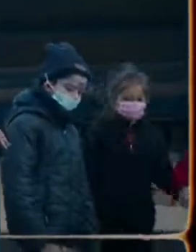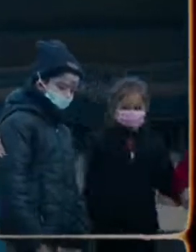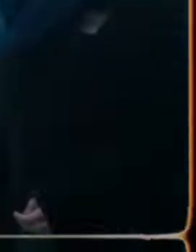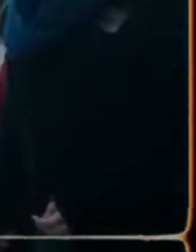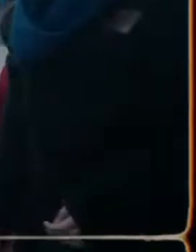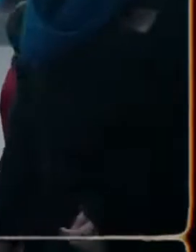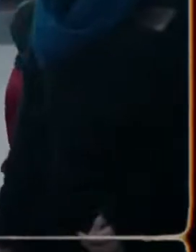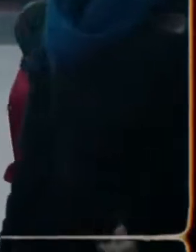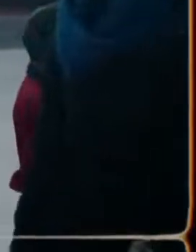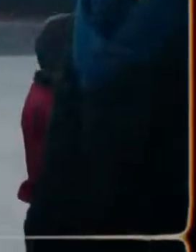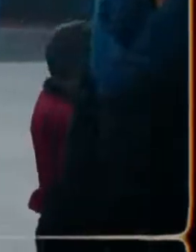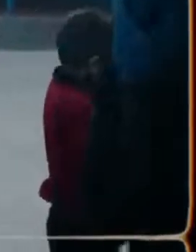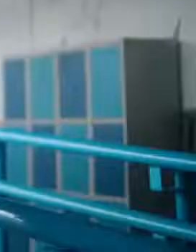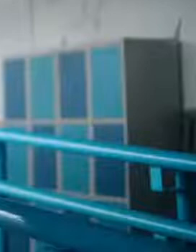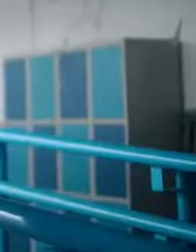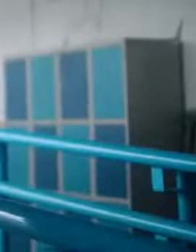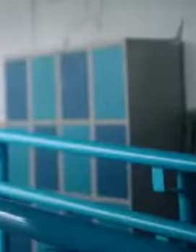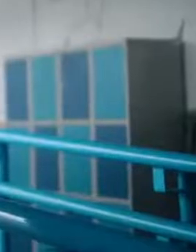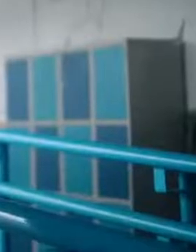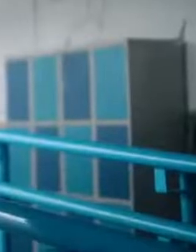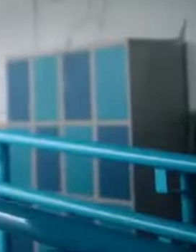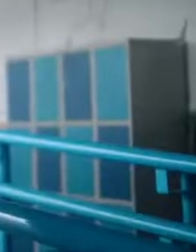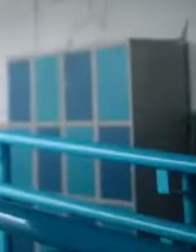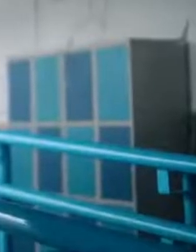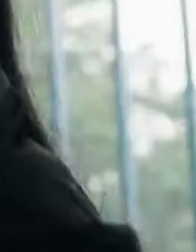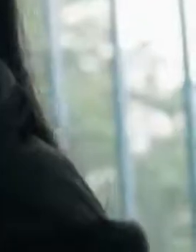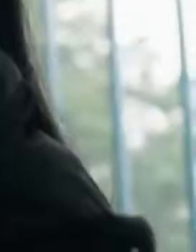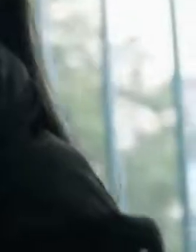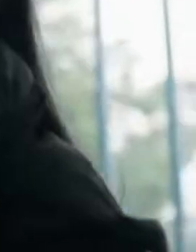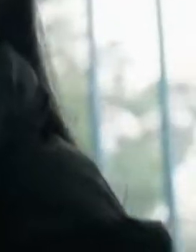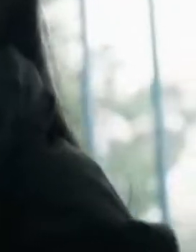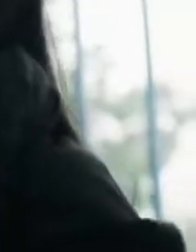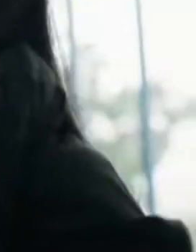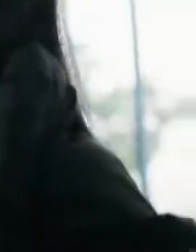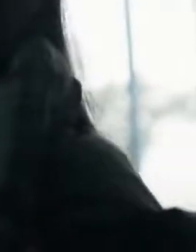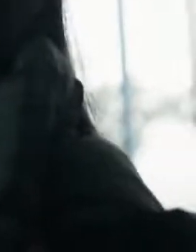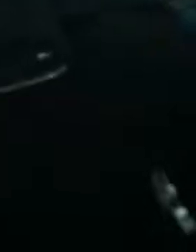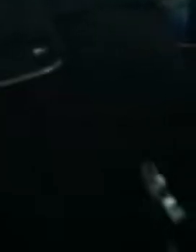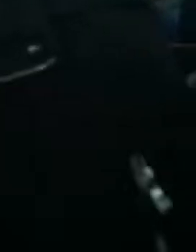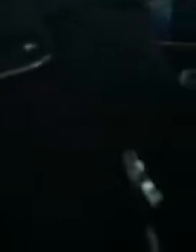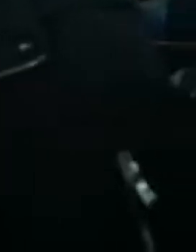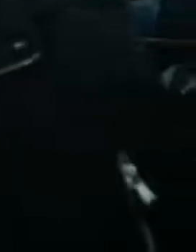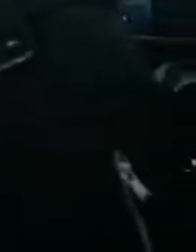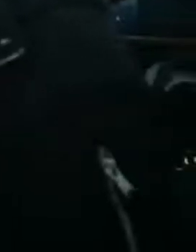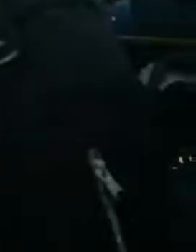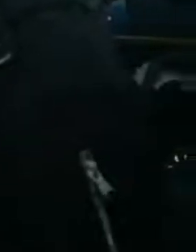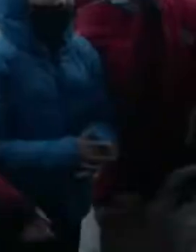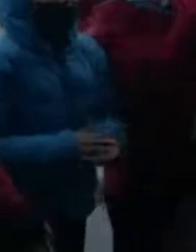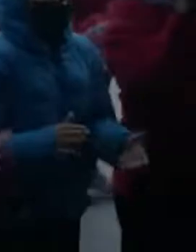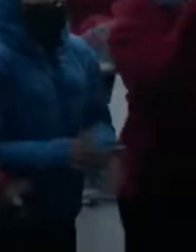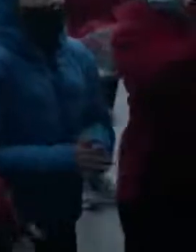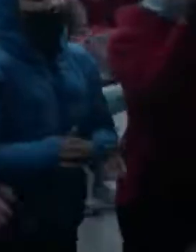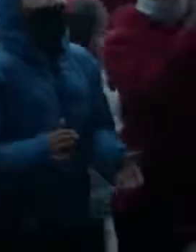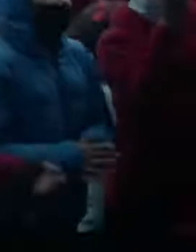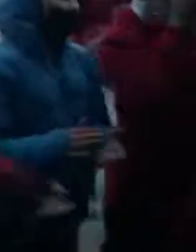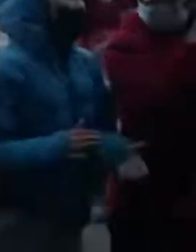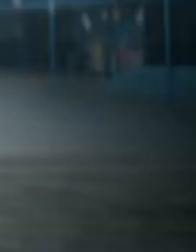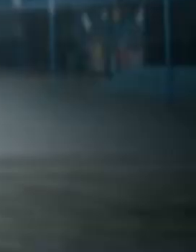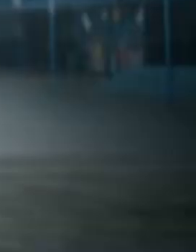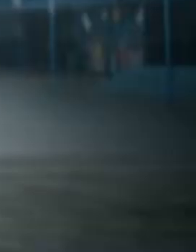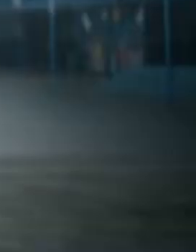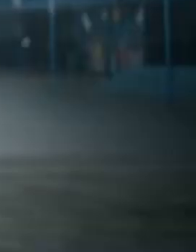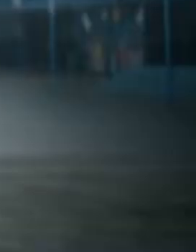cimentar cariño en uno al otro, empatía, y de esa forma podemos transformar nuestra sociedad. Entonces yo quiero ayudarles a los niños a entender que ellos pueden lograr las cosas y